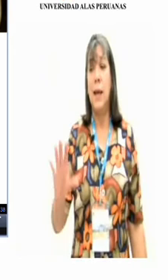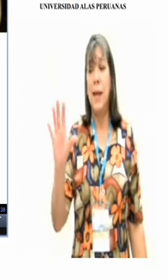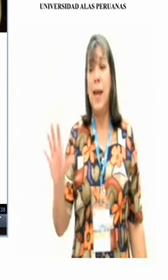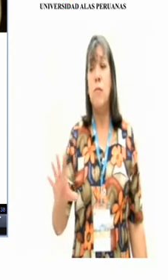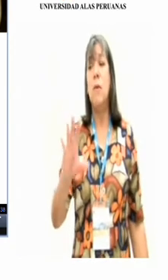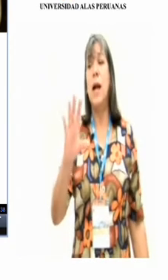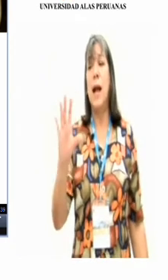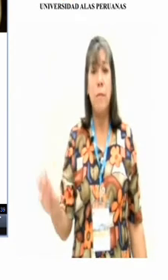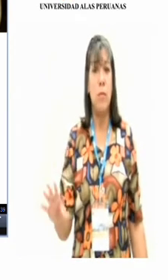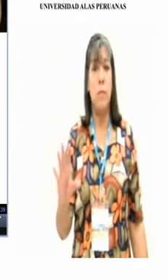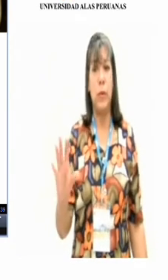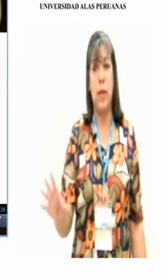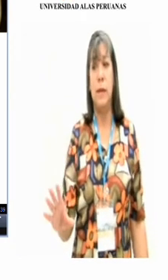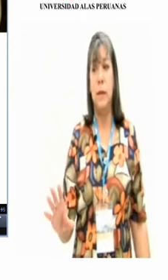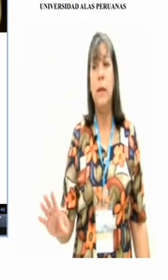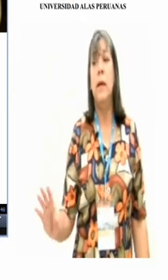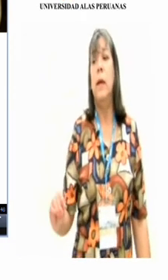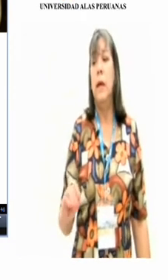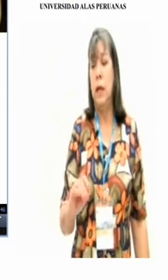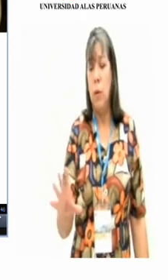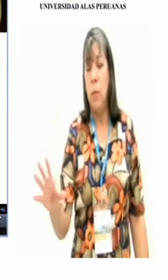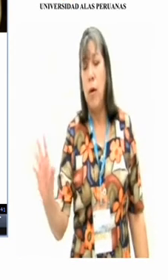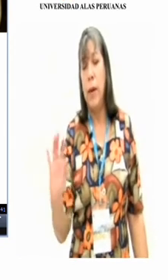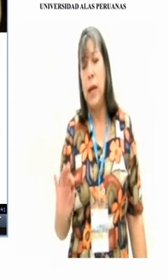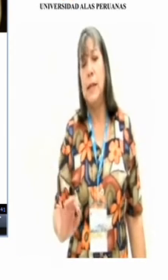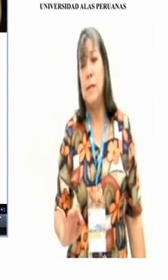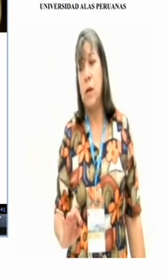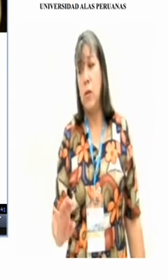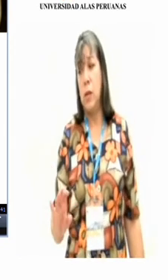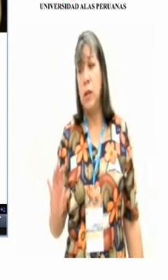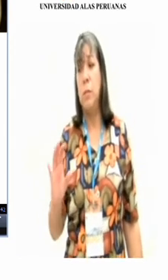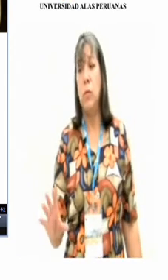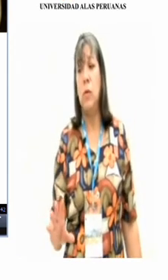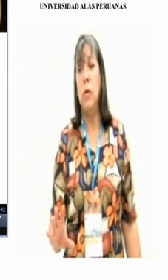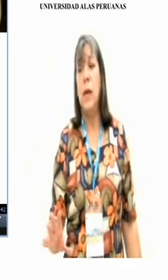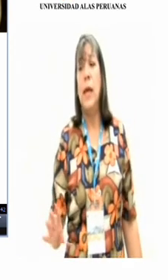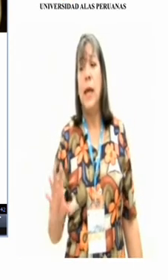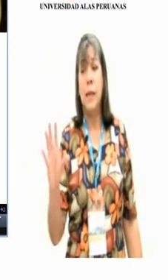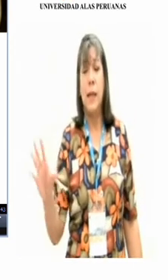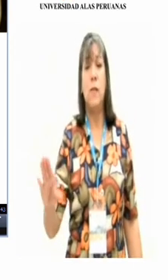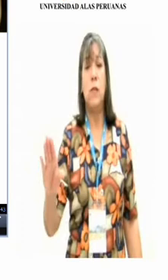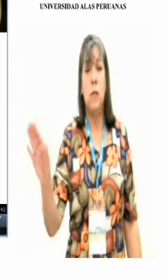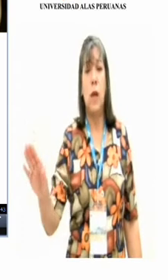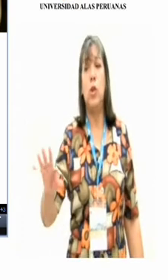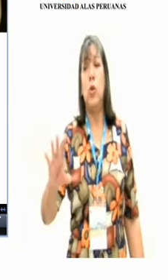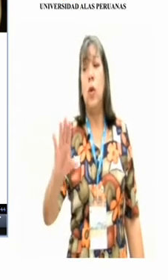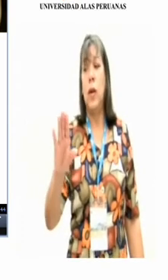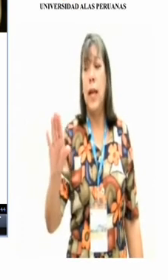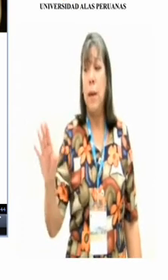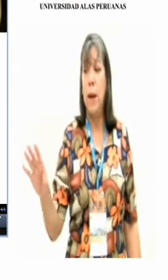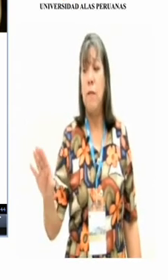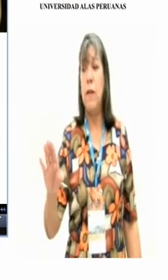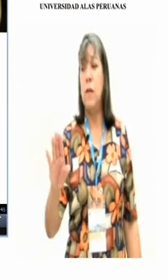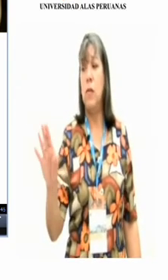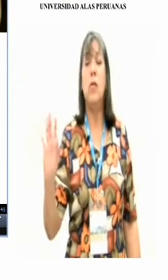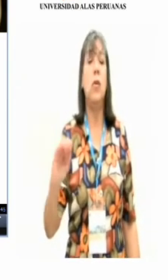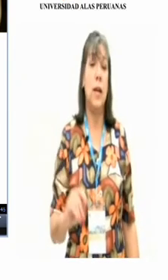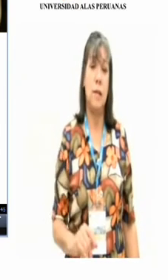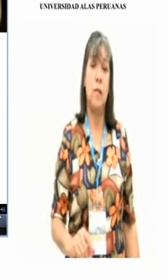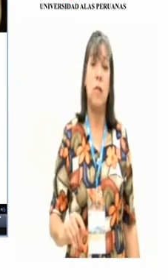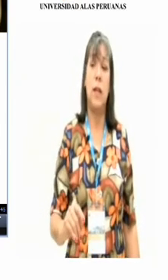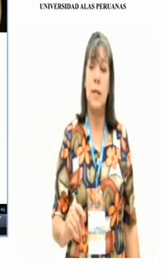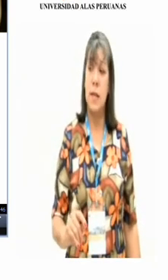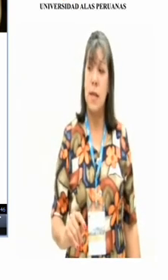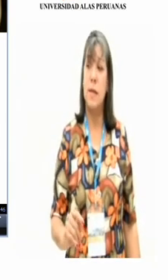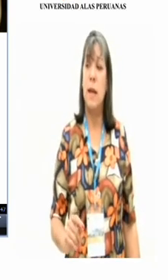no. Aquí hay un cambio importante, y lo vamos a ver en el desarrollo de este punto, que está asociado a todo lo que es la